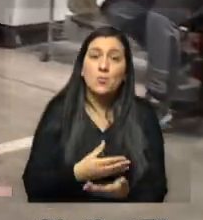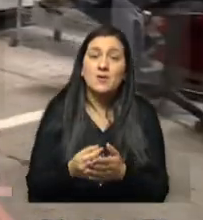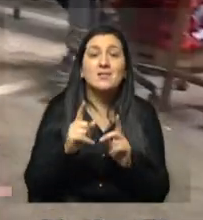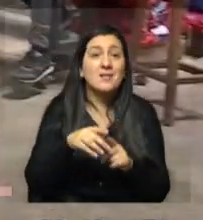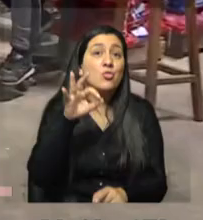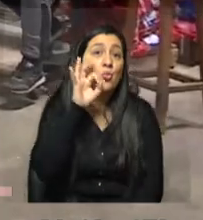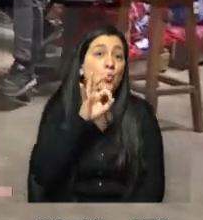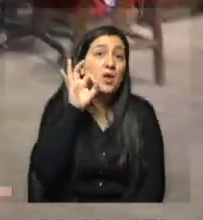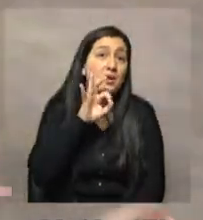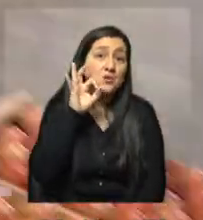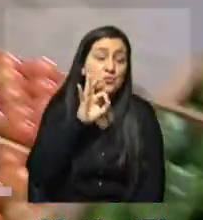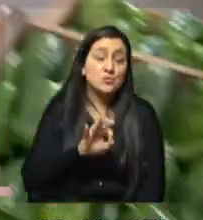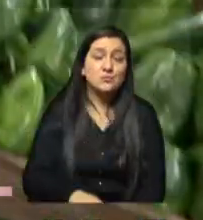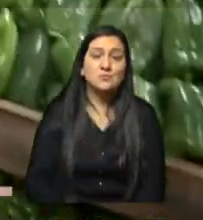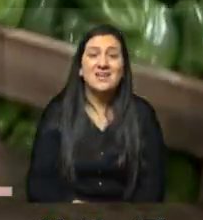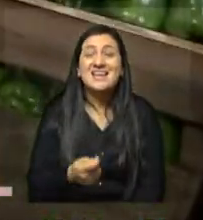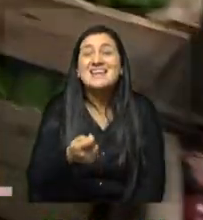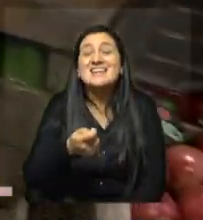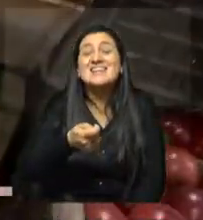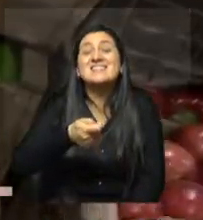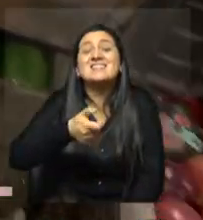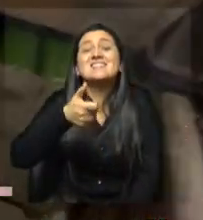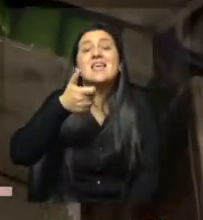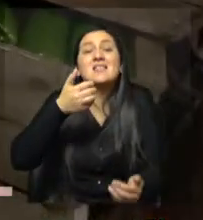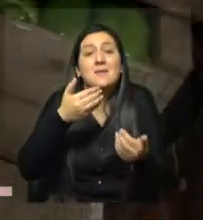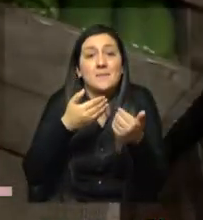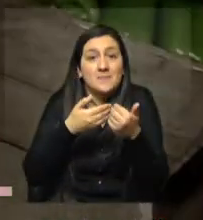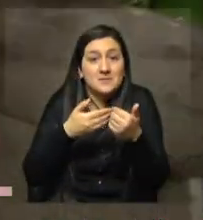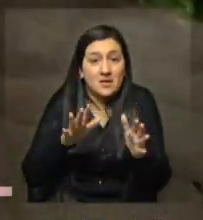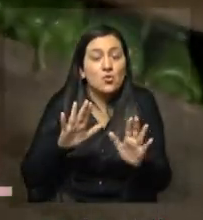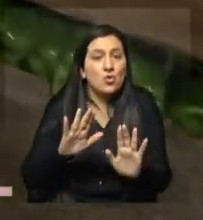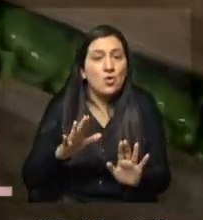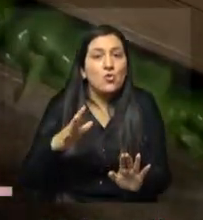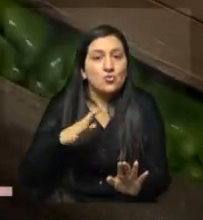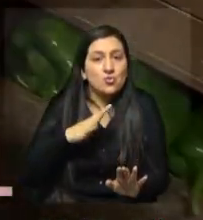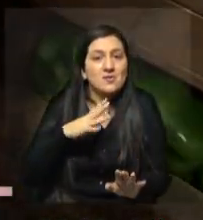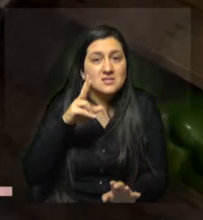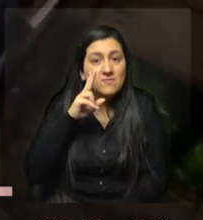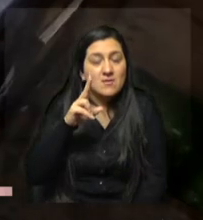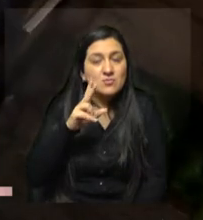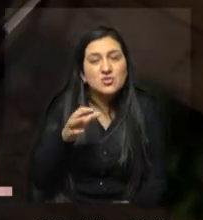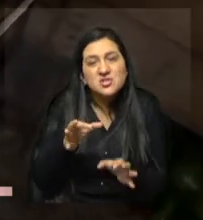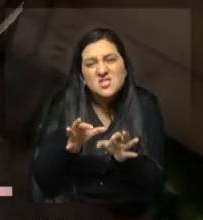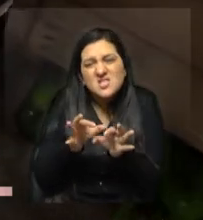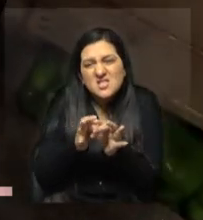Ahí va, lo que decíamos, durazno, recién estamos comenzando, todavía si vemos los calibres son algo